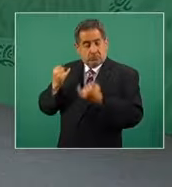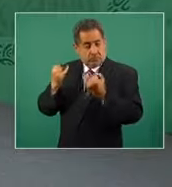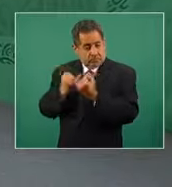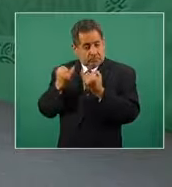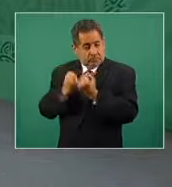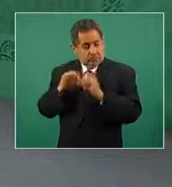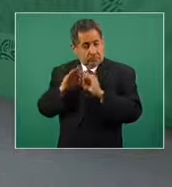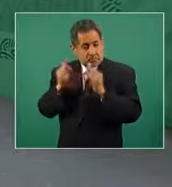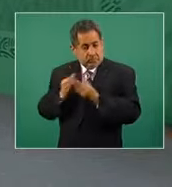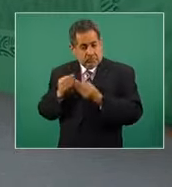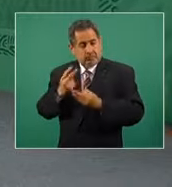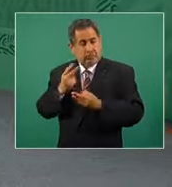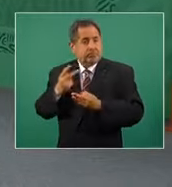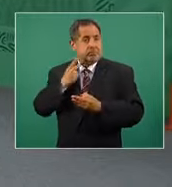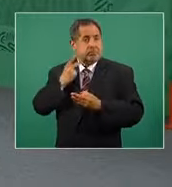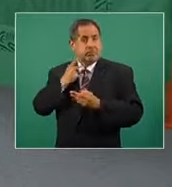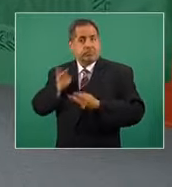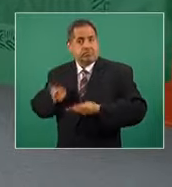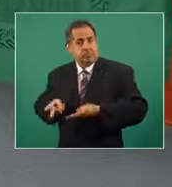política de saqueo